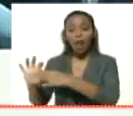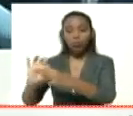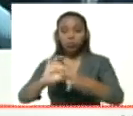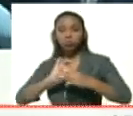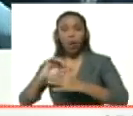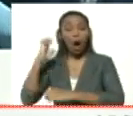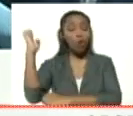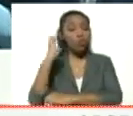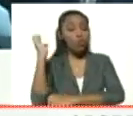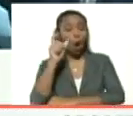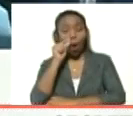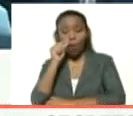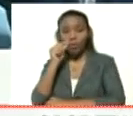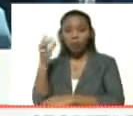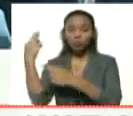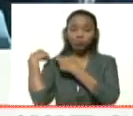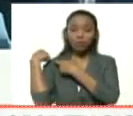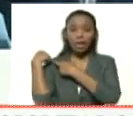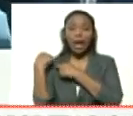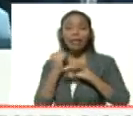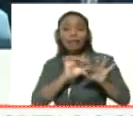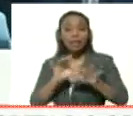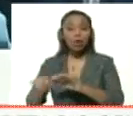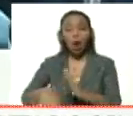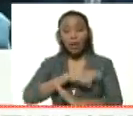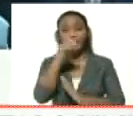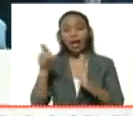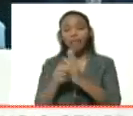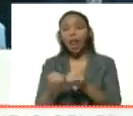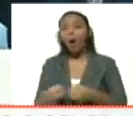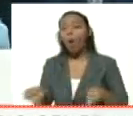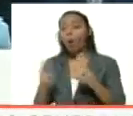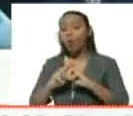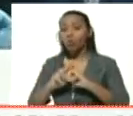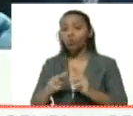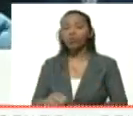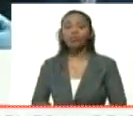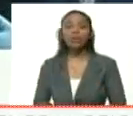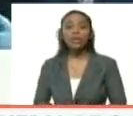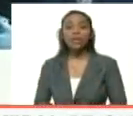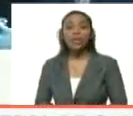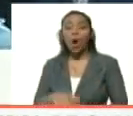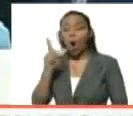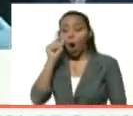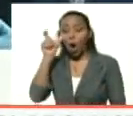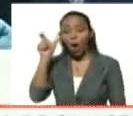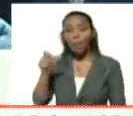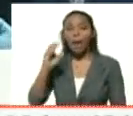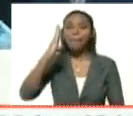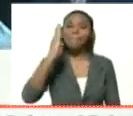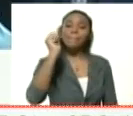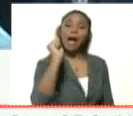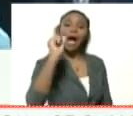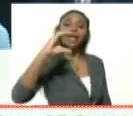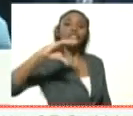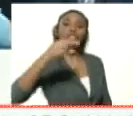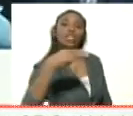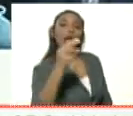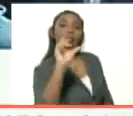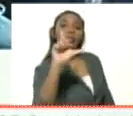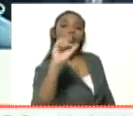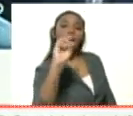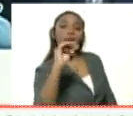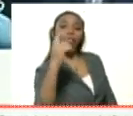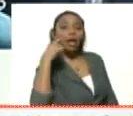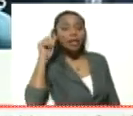Europea, Josep Borrell, el secretario general de la ONU, Antonio Guterres, y Michelle Bachelet, la alta comisionada de Derechos